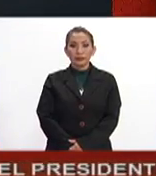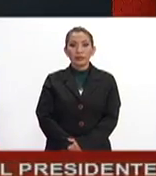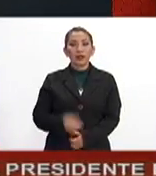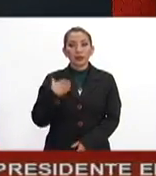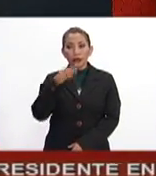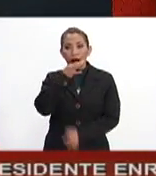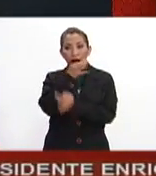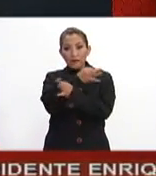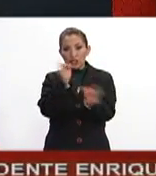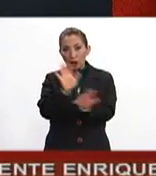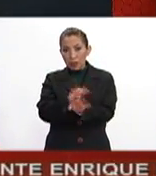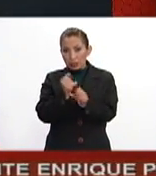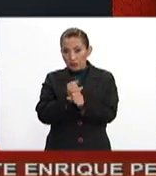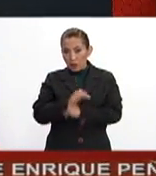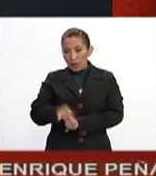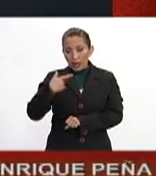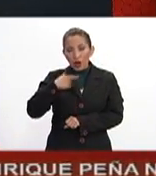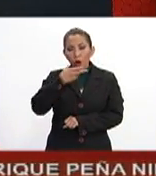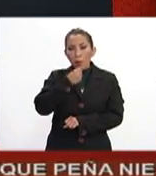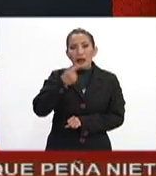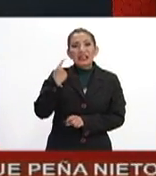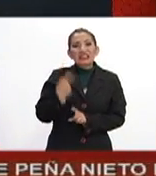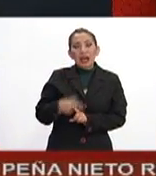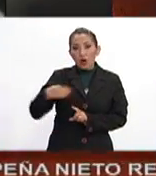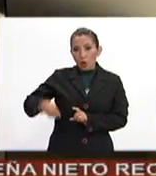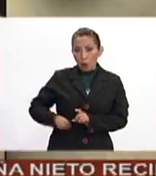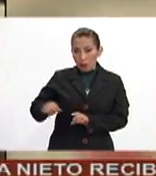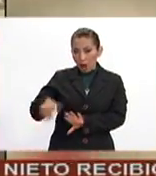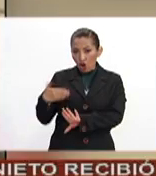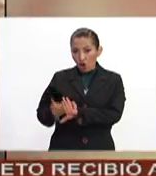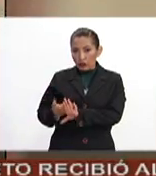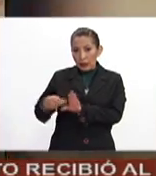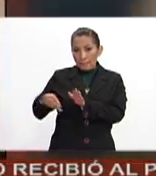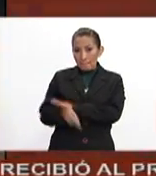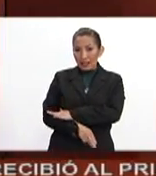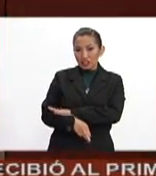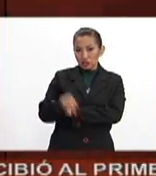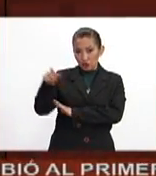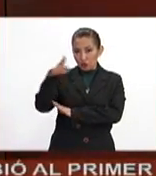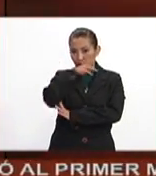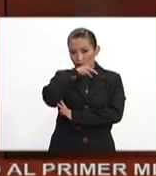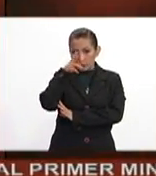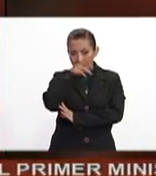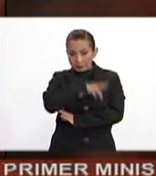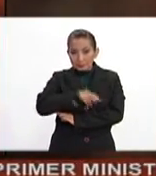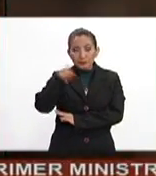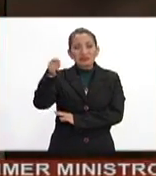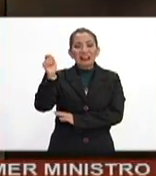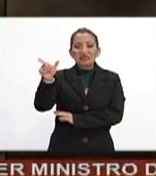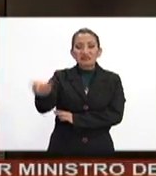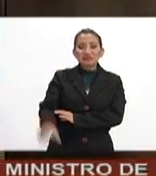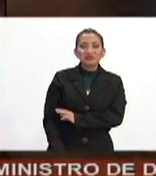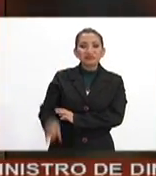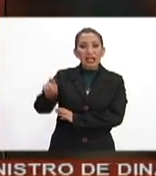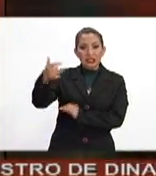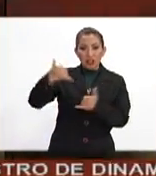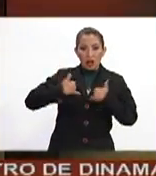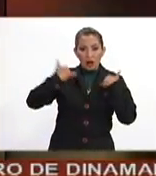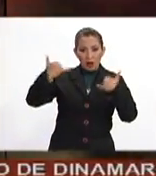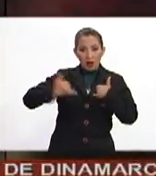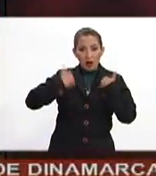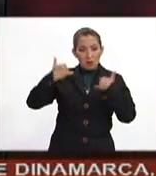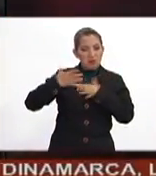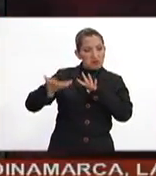Se dieron a conocer más datos sobre el presunto autor del atentado en el metro de San Petersburgo. Se trata de un